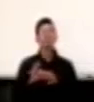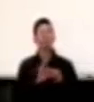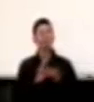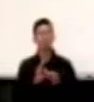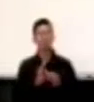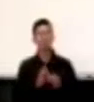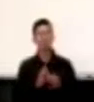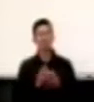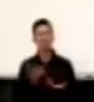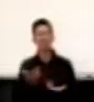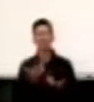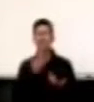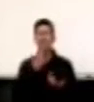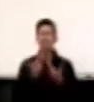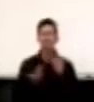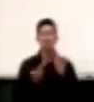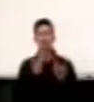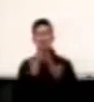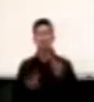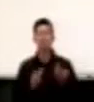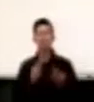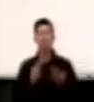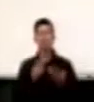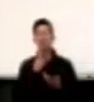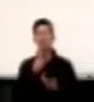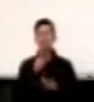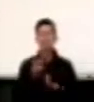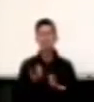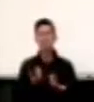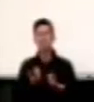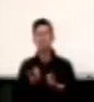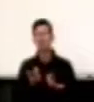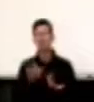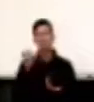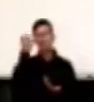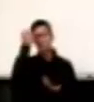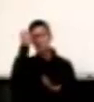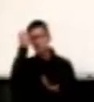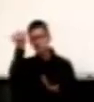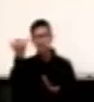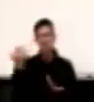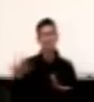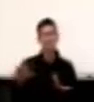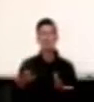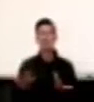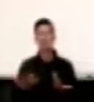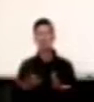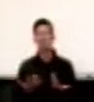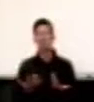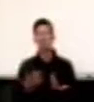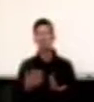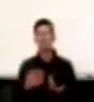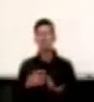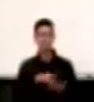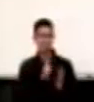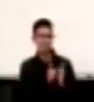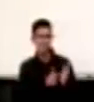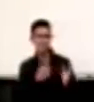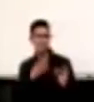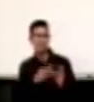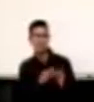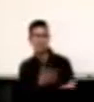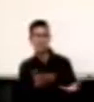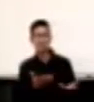de respuestas en relación con alguna ideología, en relación con algún cumplimiento, es simplemente el